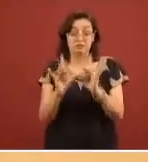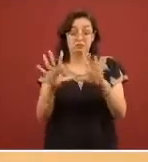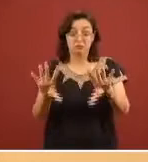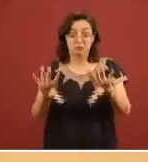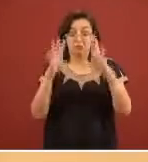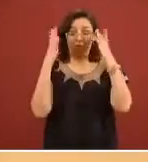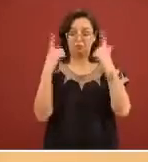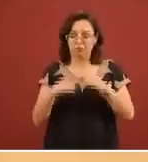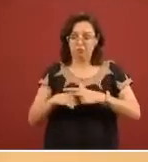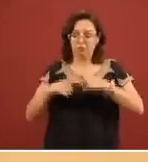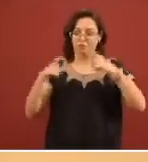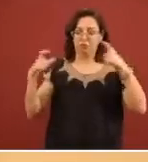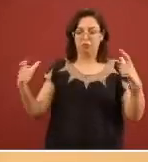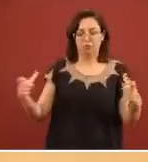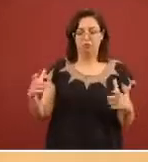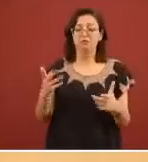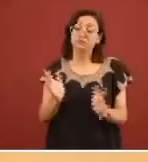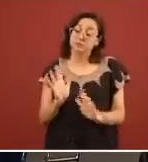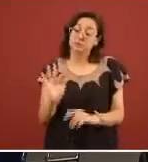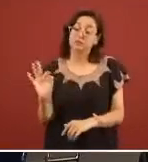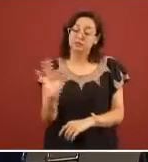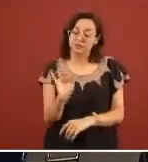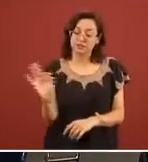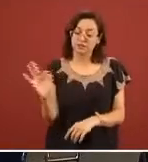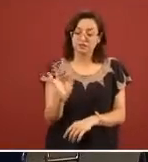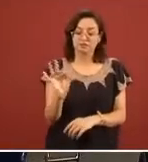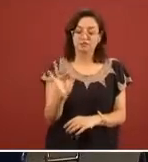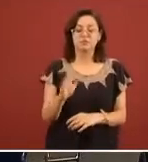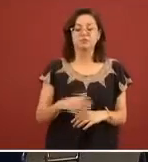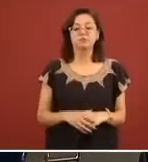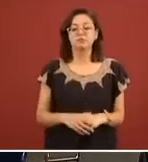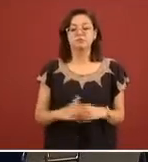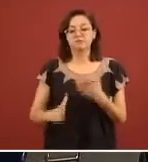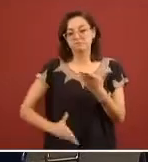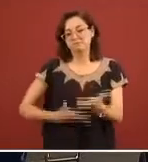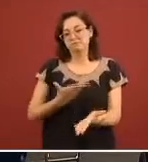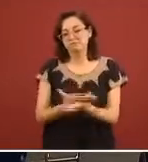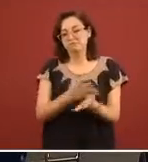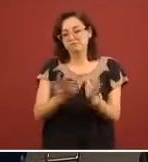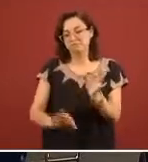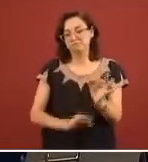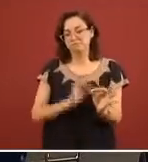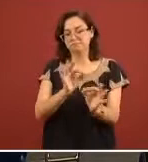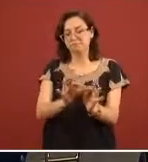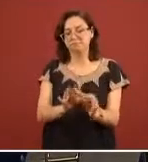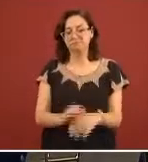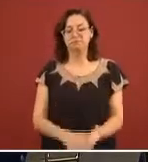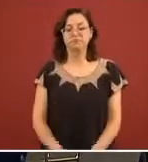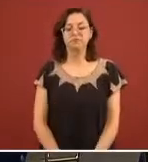tendencia puede nuevamente volverse a incrementar. Sería la presentación para el día de hoy.